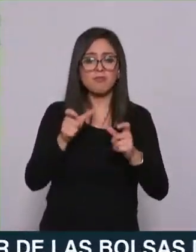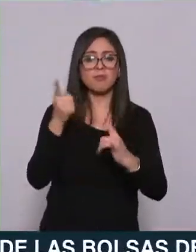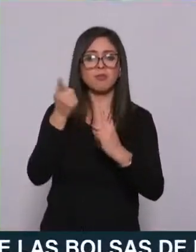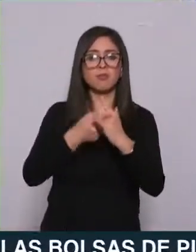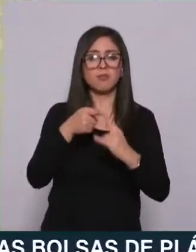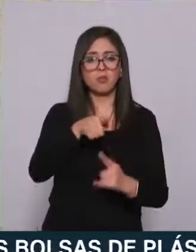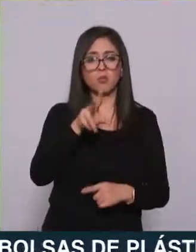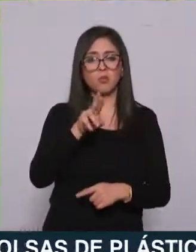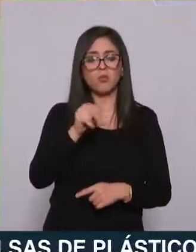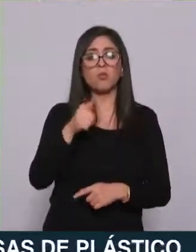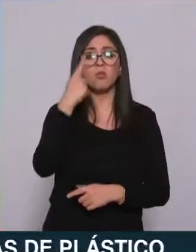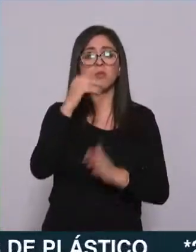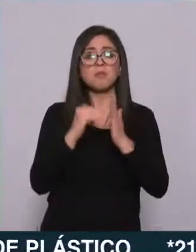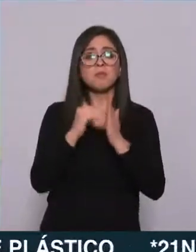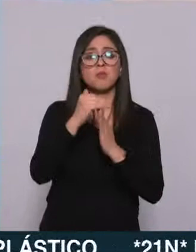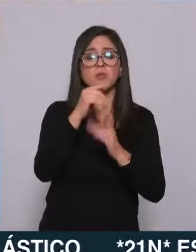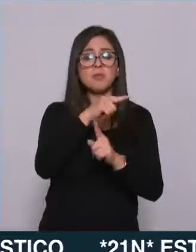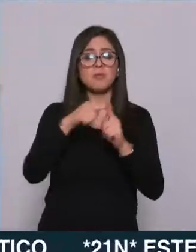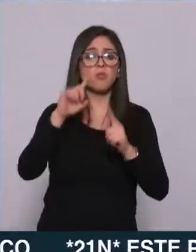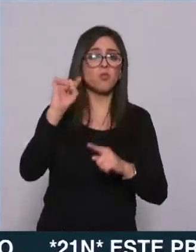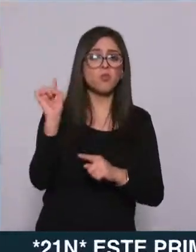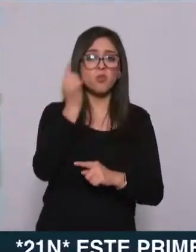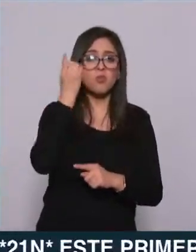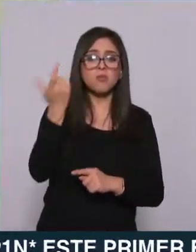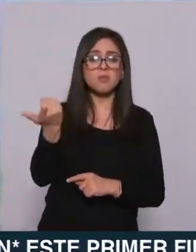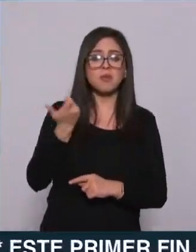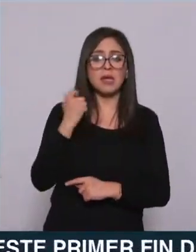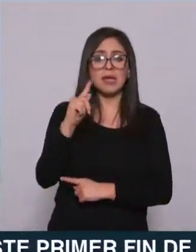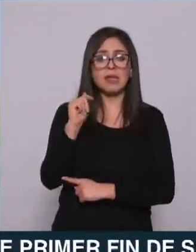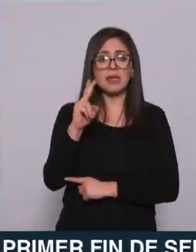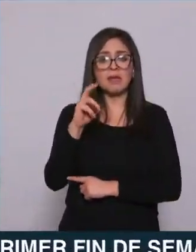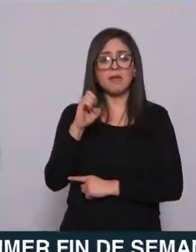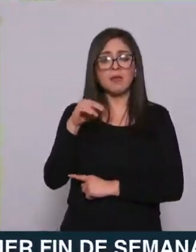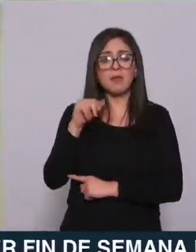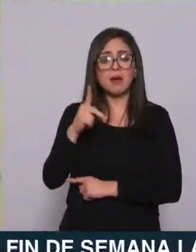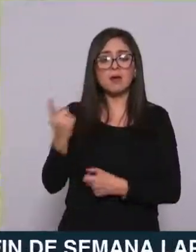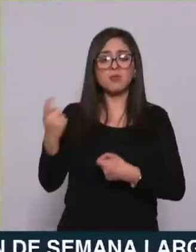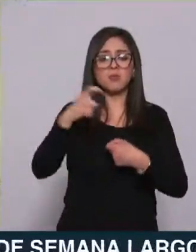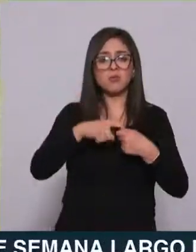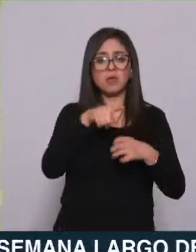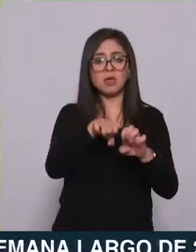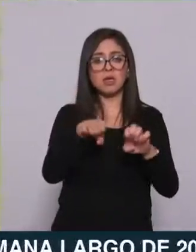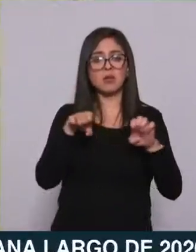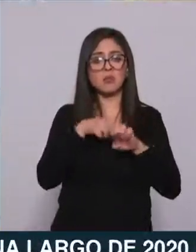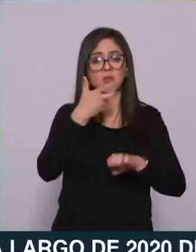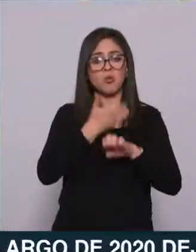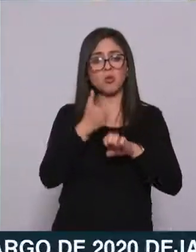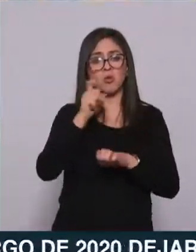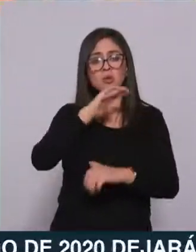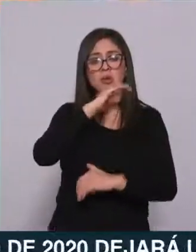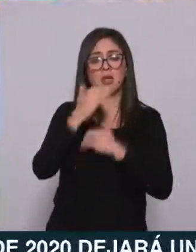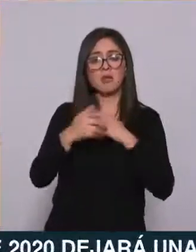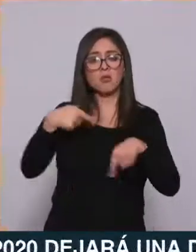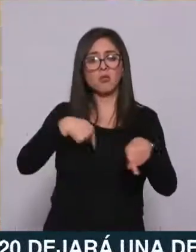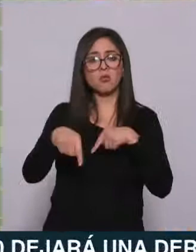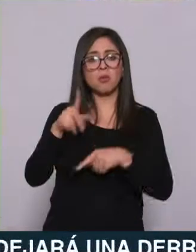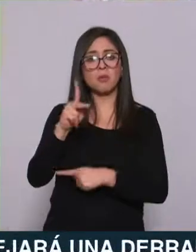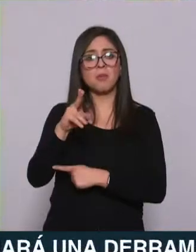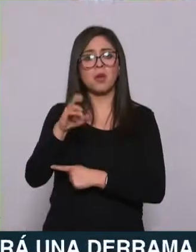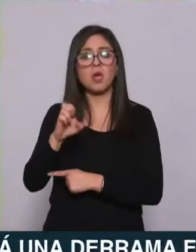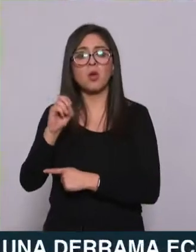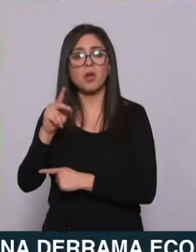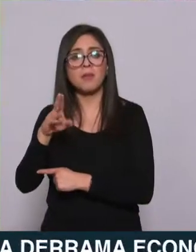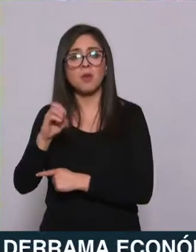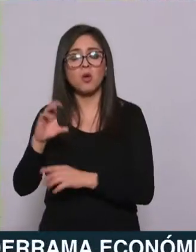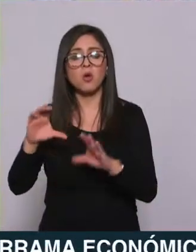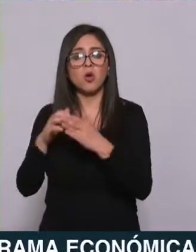valor de $1,500,000 de acuerdo a Transfermarkt y se unirá a las Águilas en cuanto finalice el torneo preolímpico de la